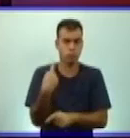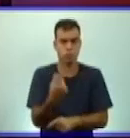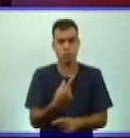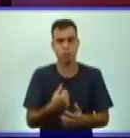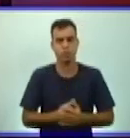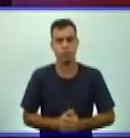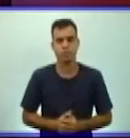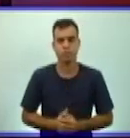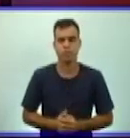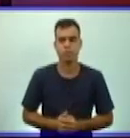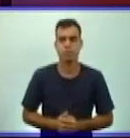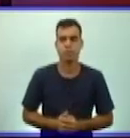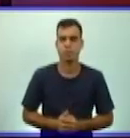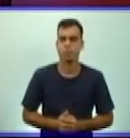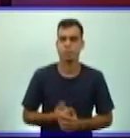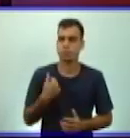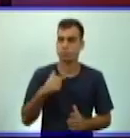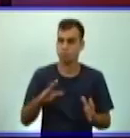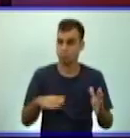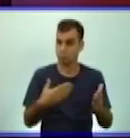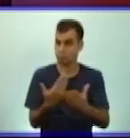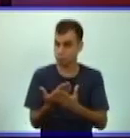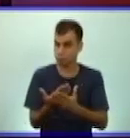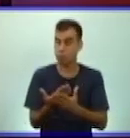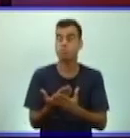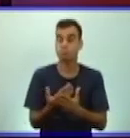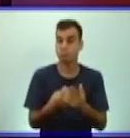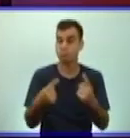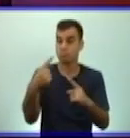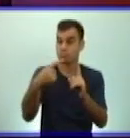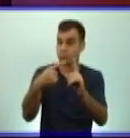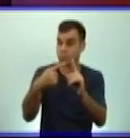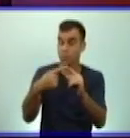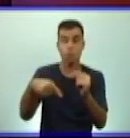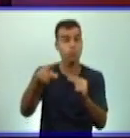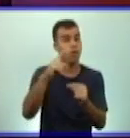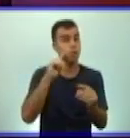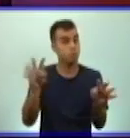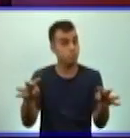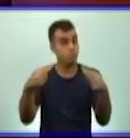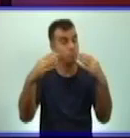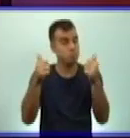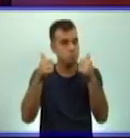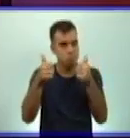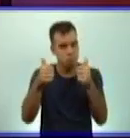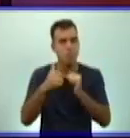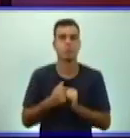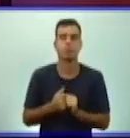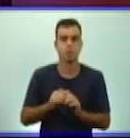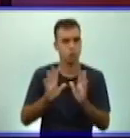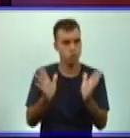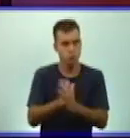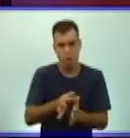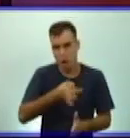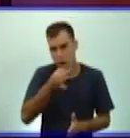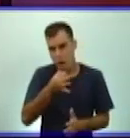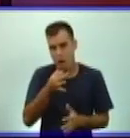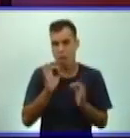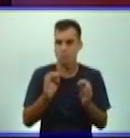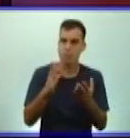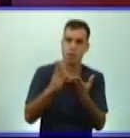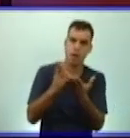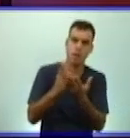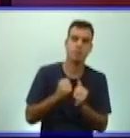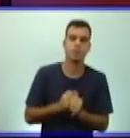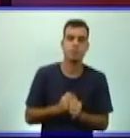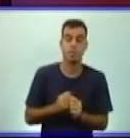recibiendo. Les propongo, por tanto, primero prestar siempre mucha atención a todo lo que vamos a estar comentando en los encuentros.